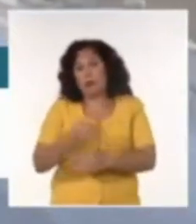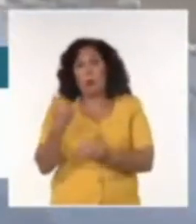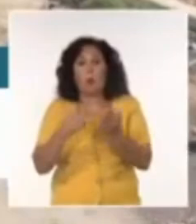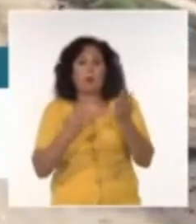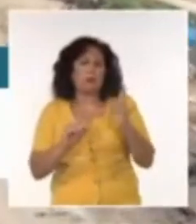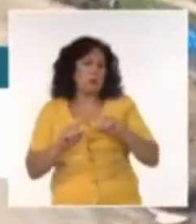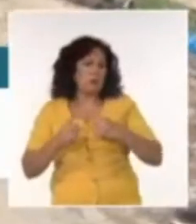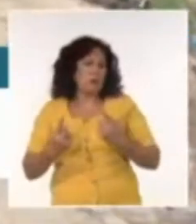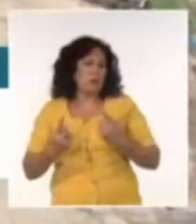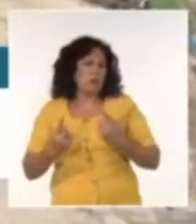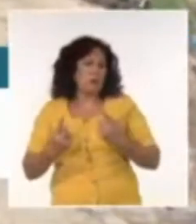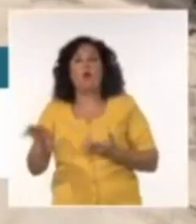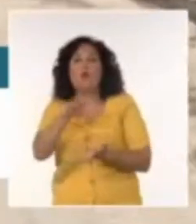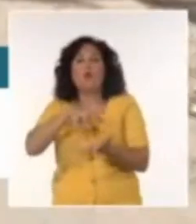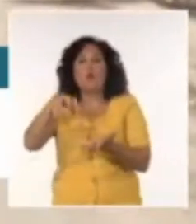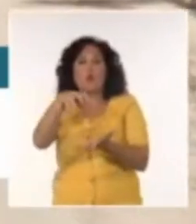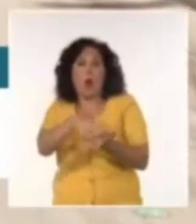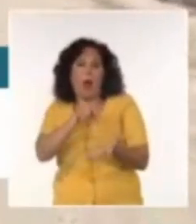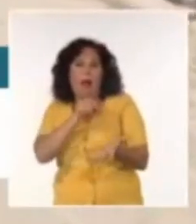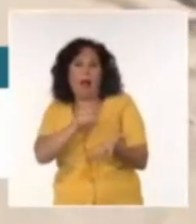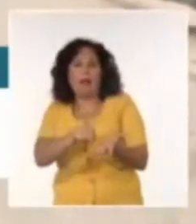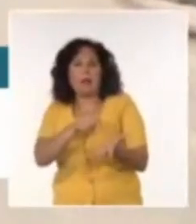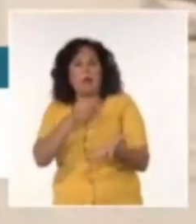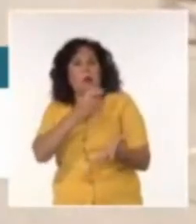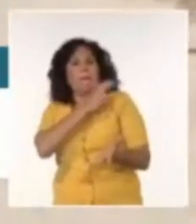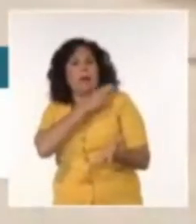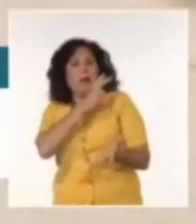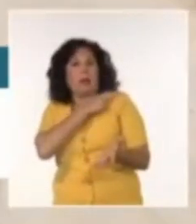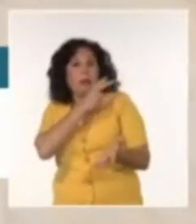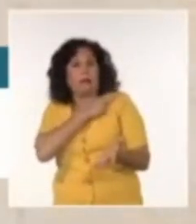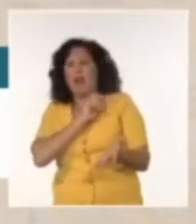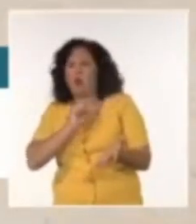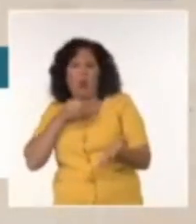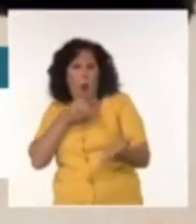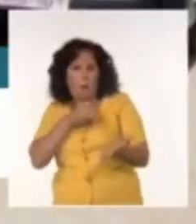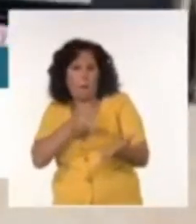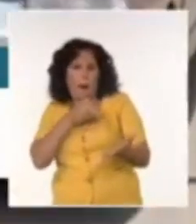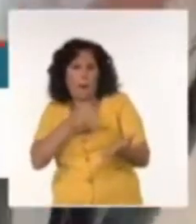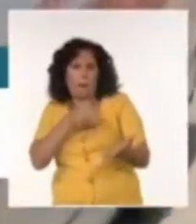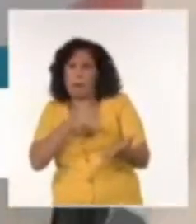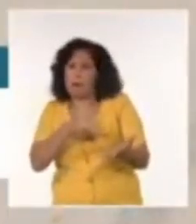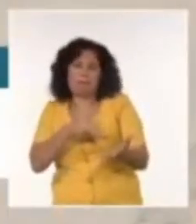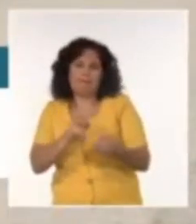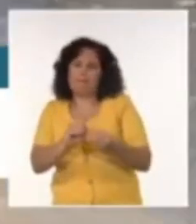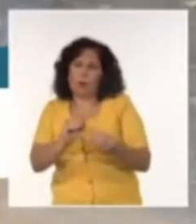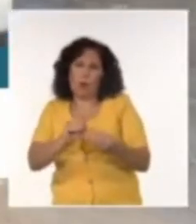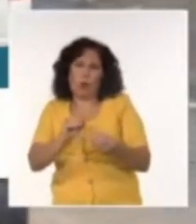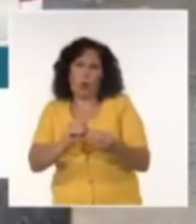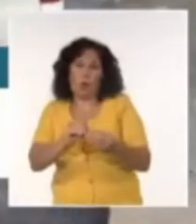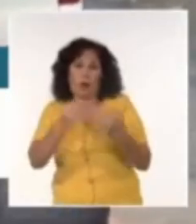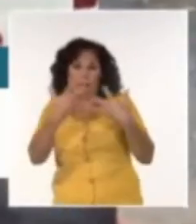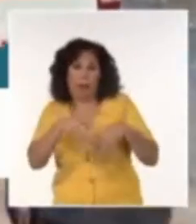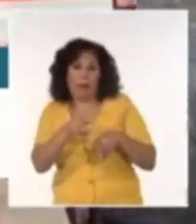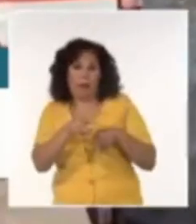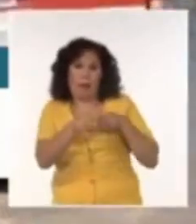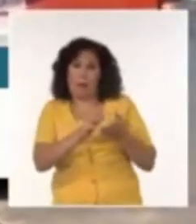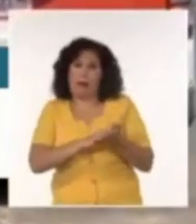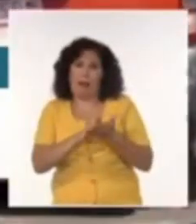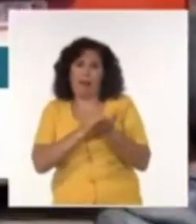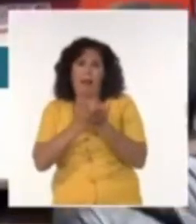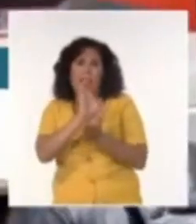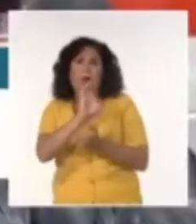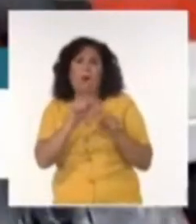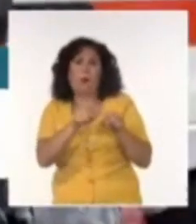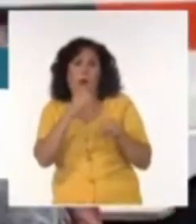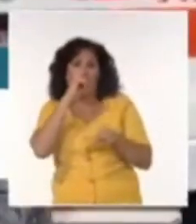se trataba de un centro de mando del grupo de resistencia islámico Hamas utilizado para fabricar armamento. Más de 30 personas